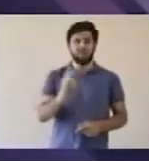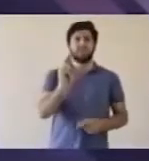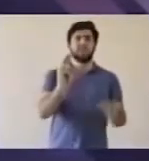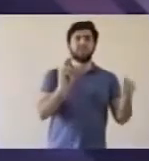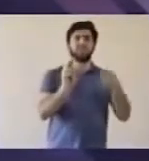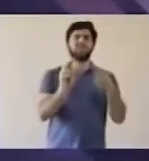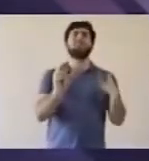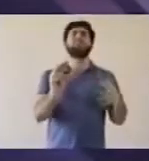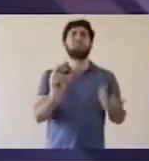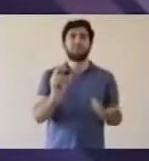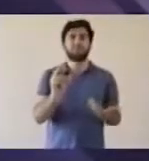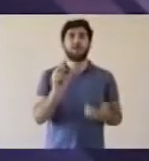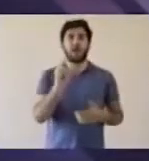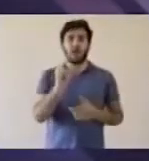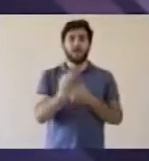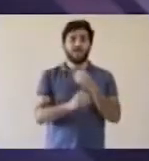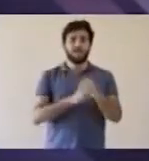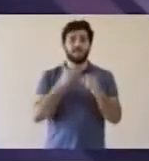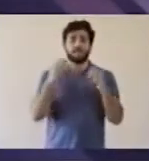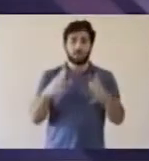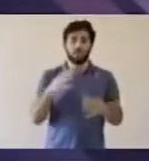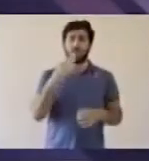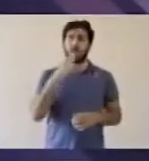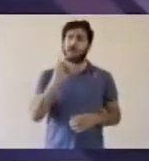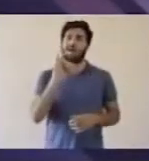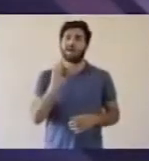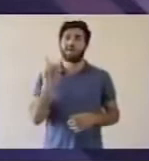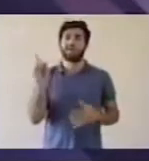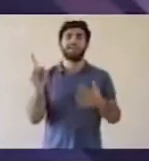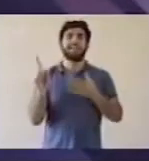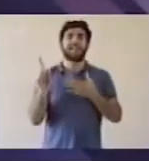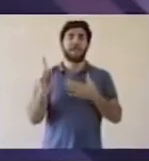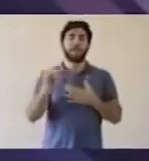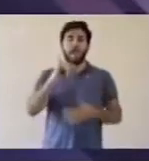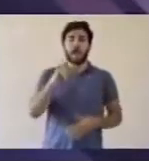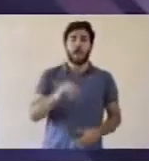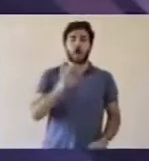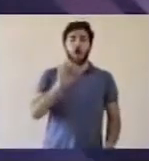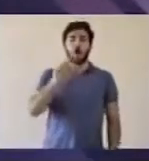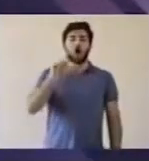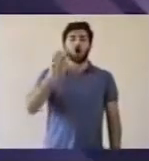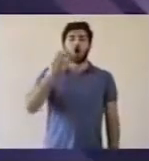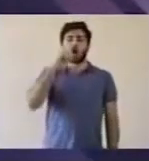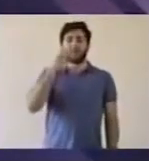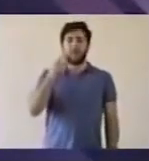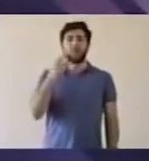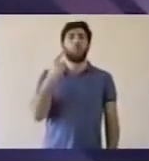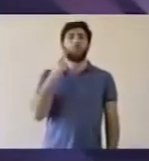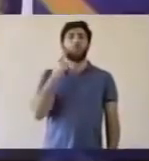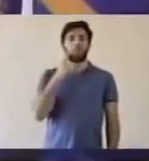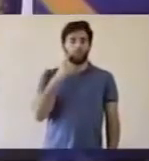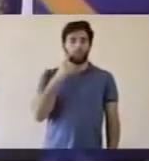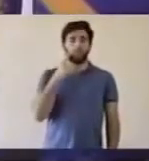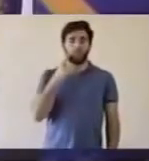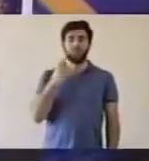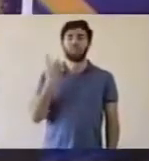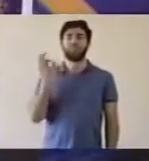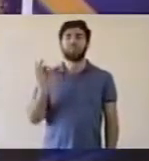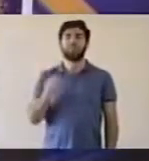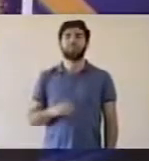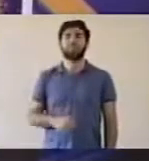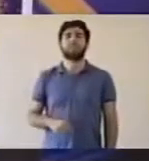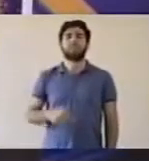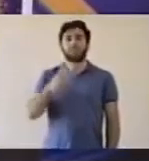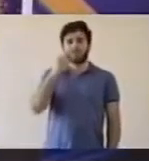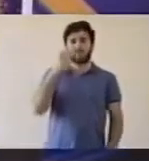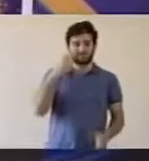¿Reconoces qué es esto? Es una fruta muy deliciosa que se llama jocote. Muy bien. ¿Qué